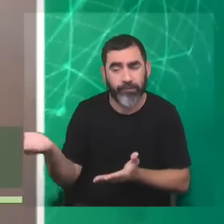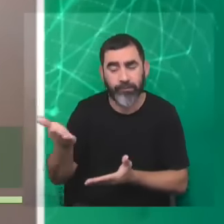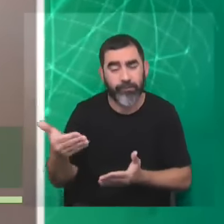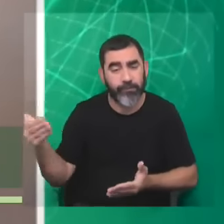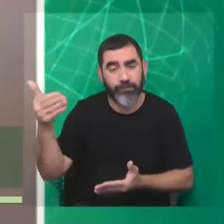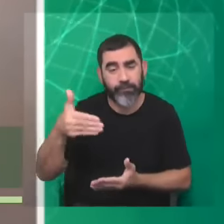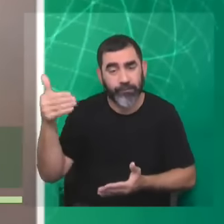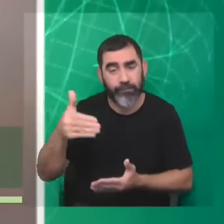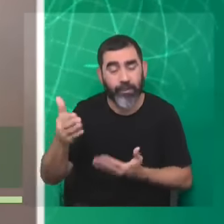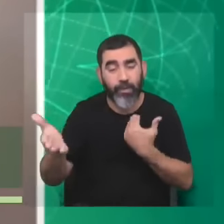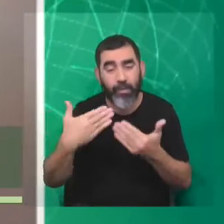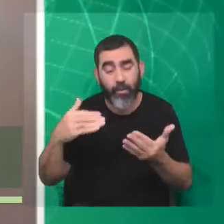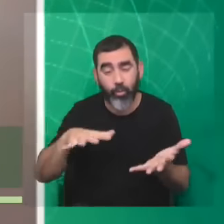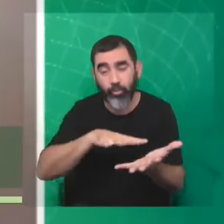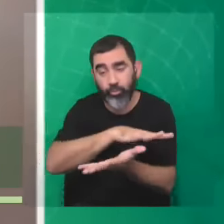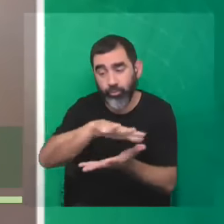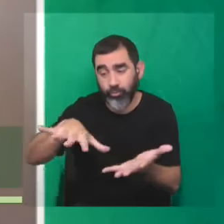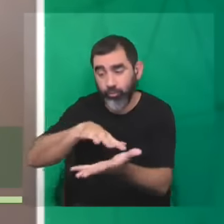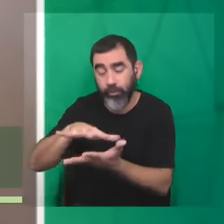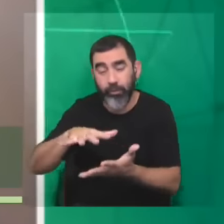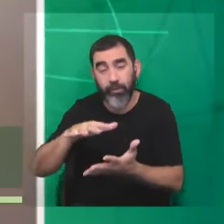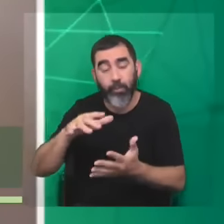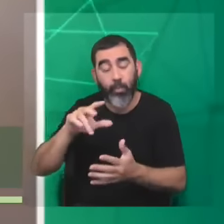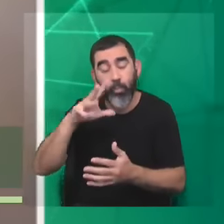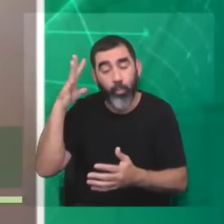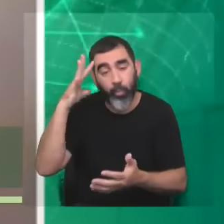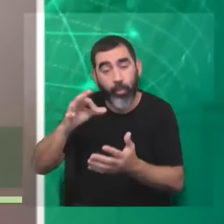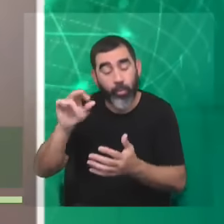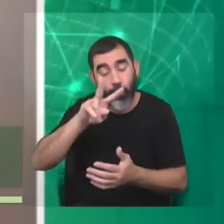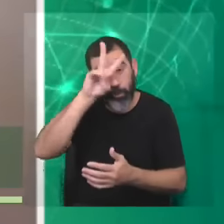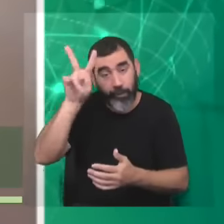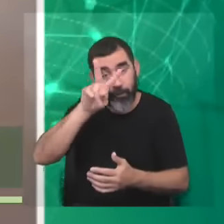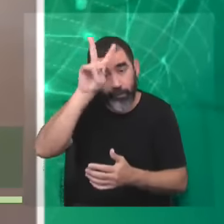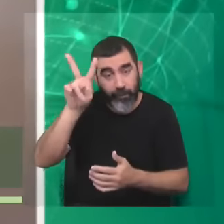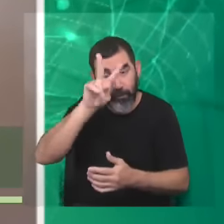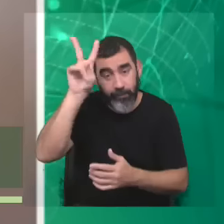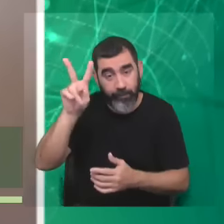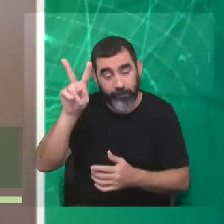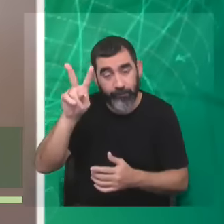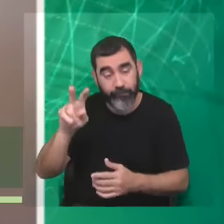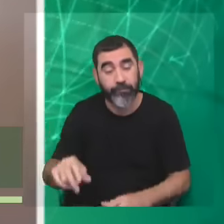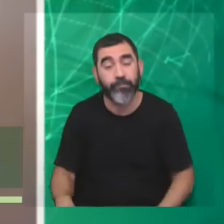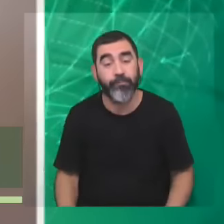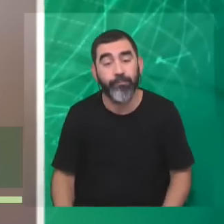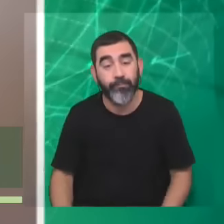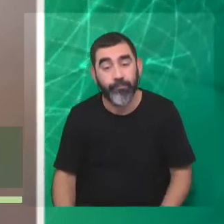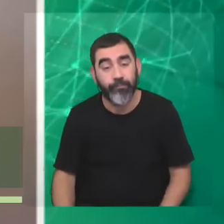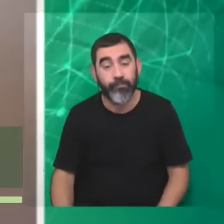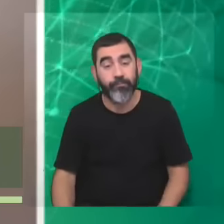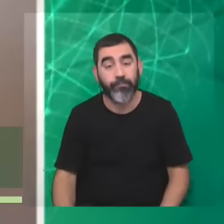diálogo regional con los pueblos indígenas perspectiva para la gestión del sistema acuífero guaraní eh